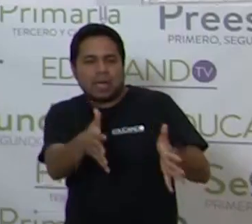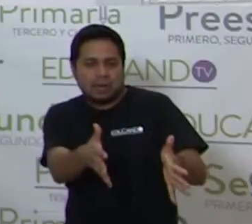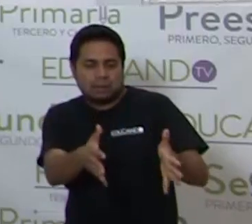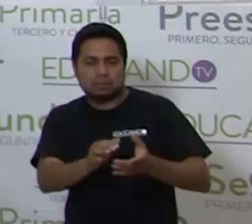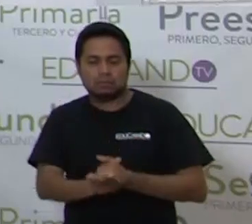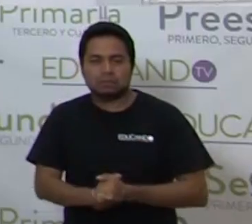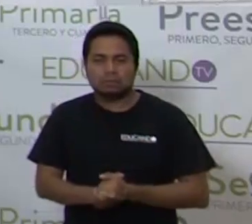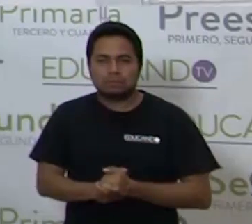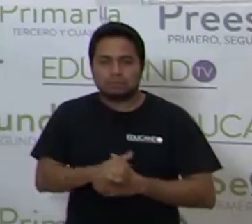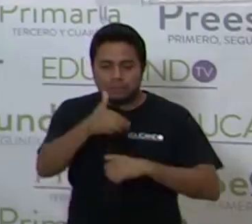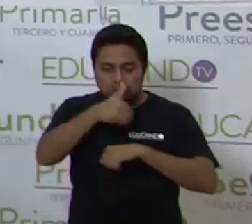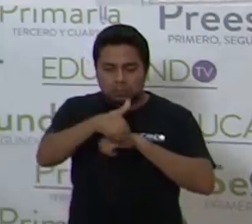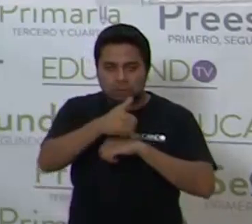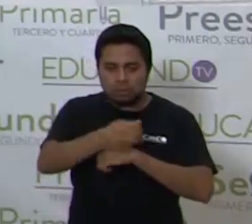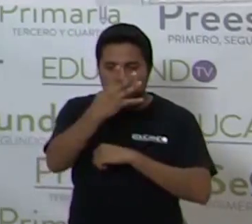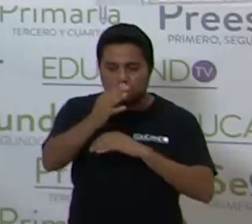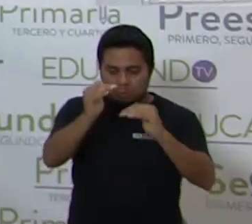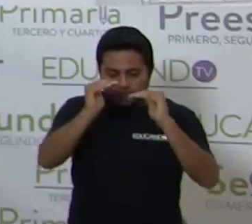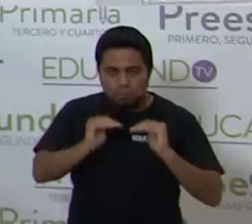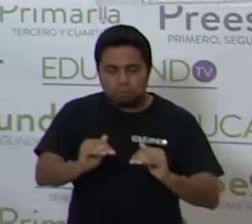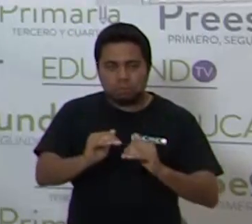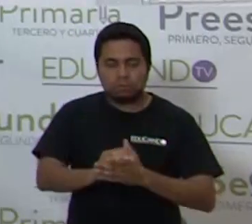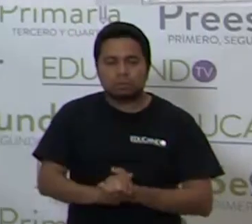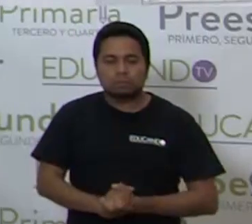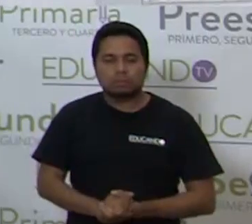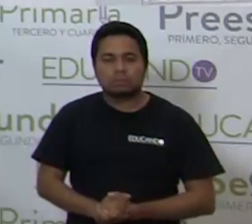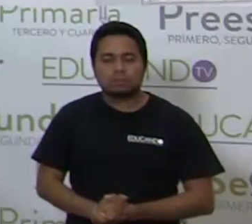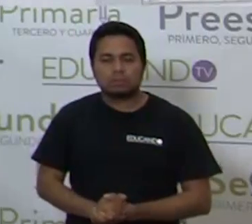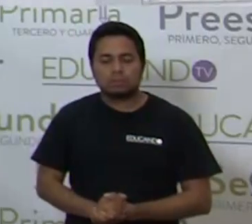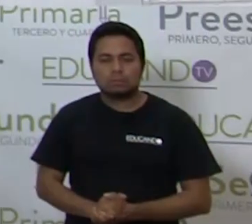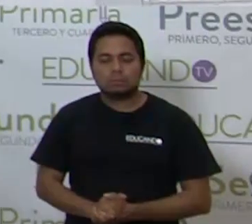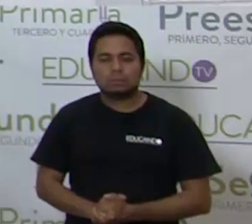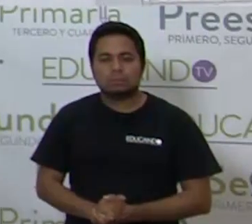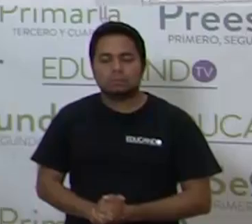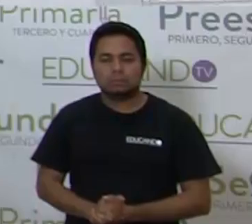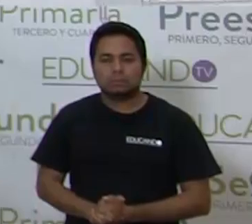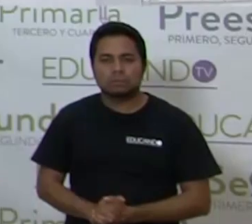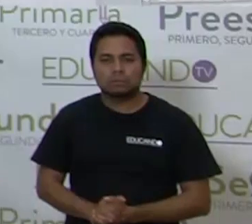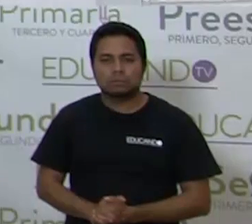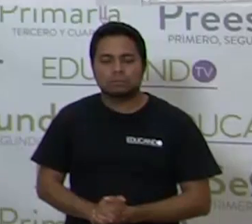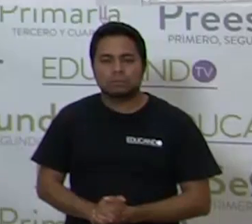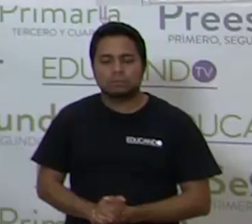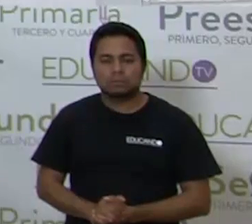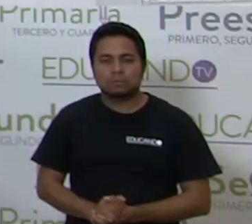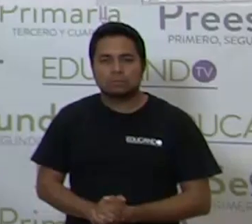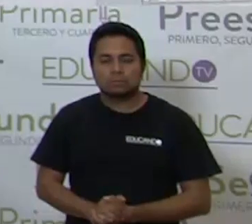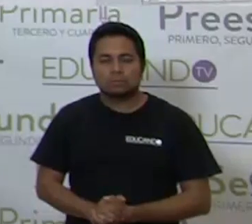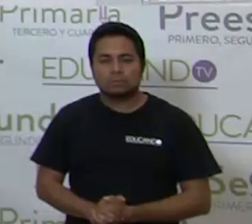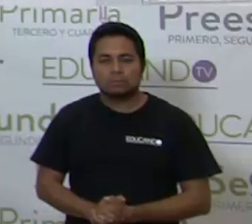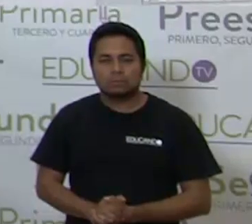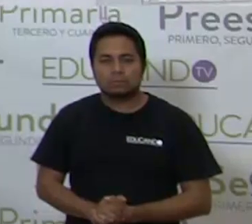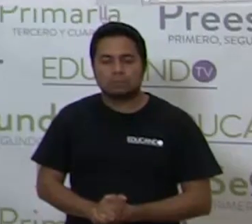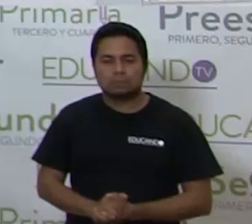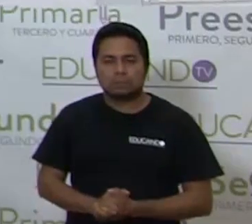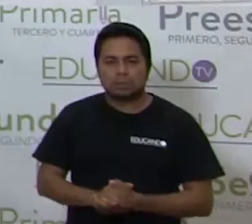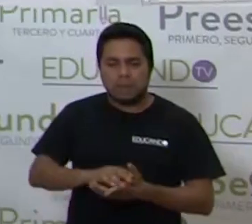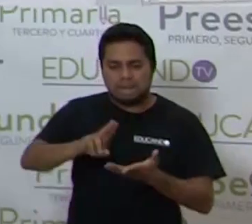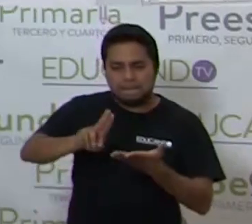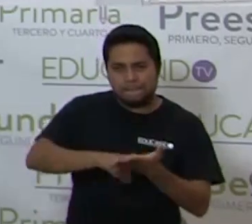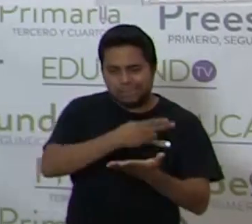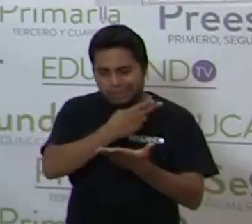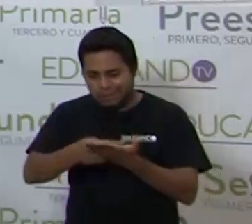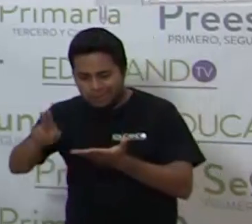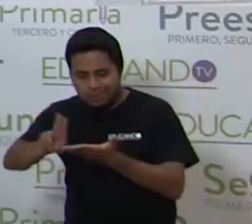En la número 4, untar una fuente de horno con manteca.